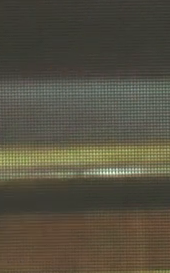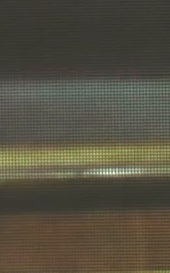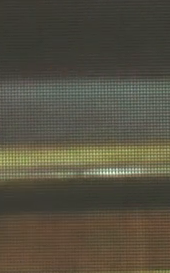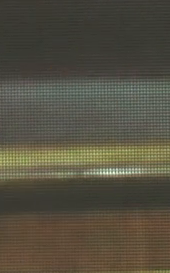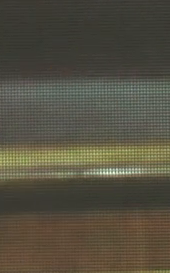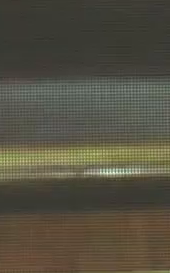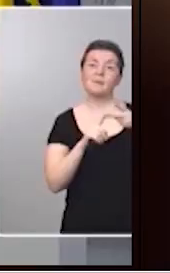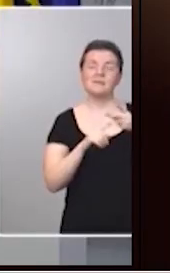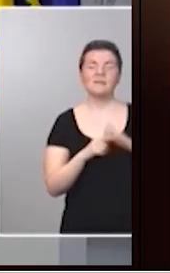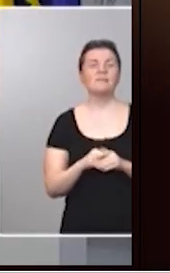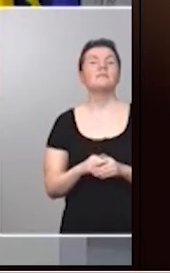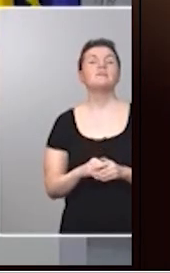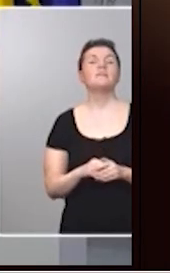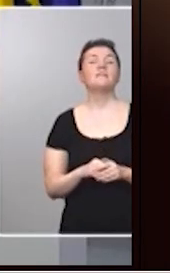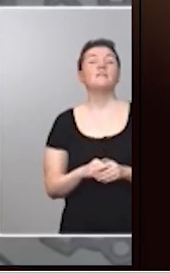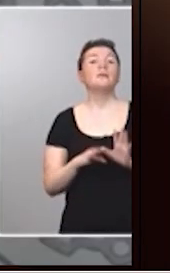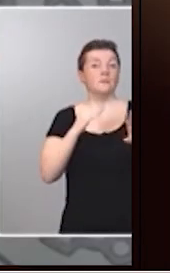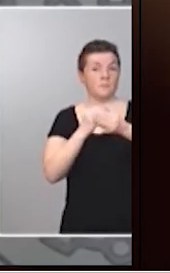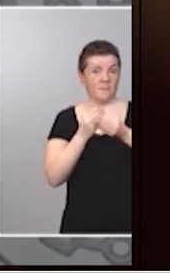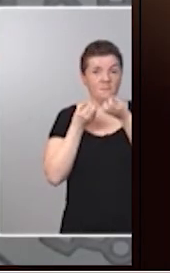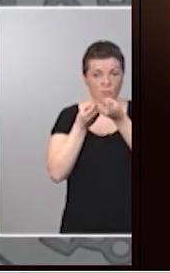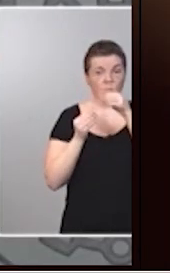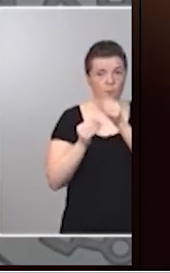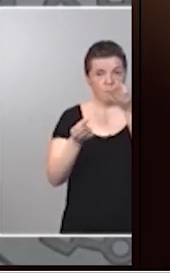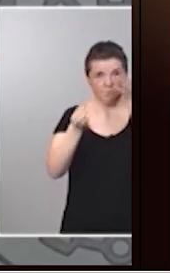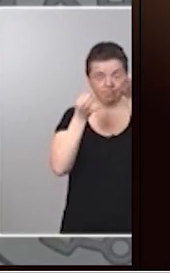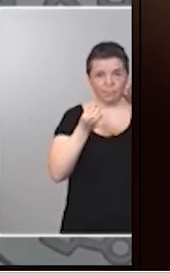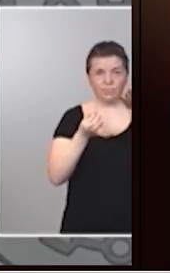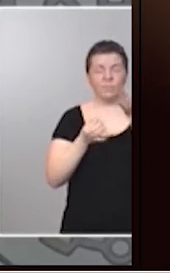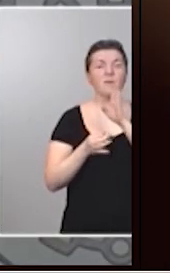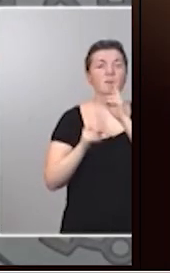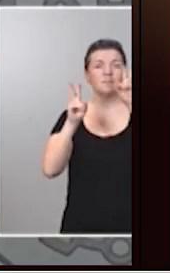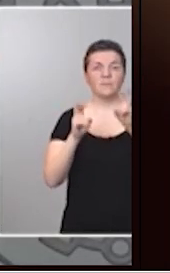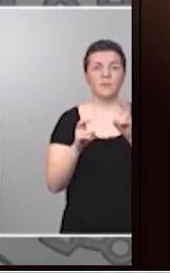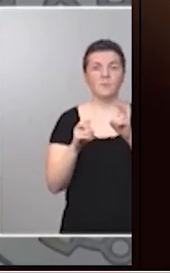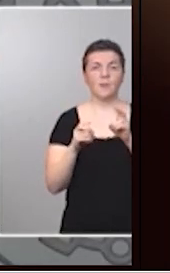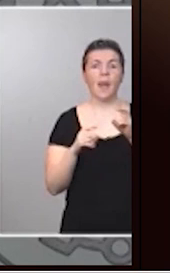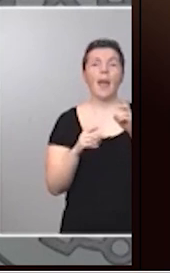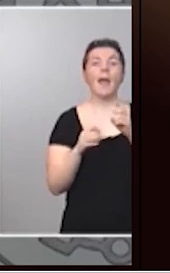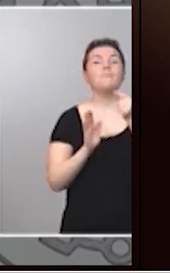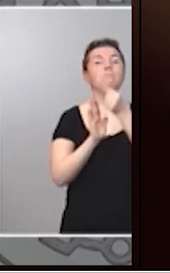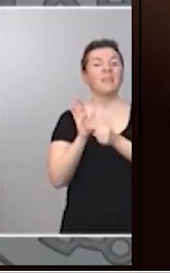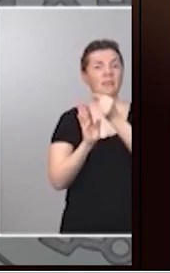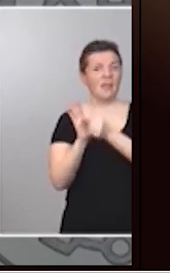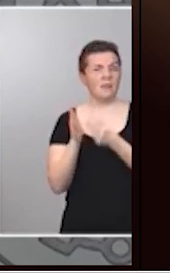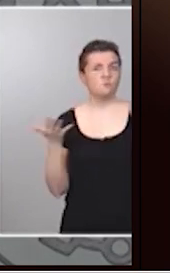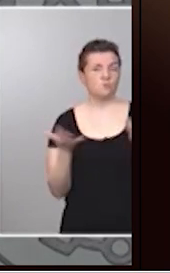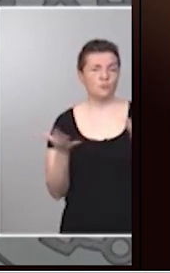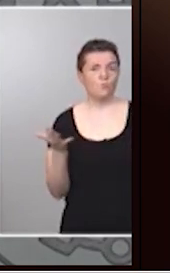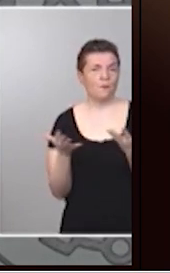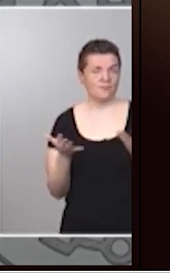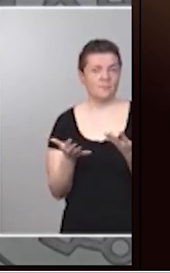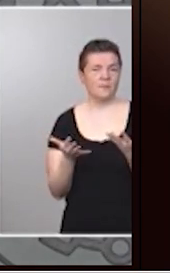todo la información que ella trasladaba en lo que se refiere al paquete de medidas urgentes digamos que de